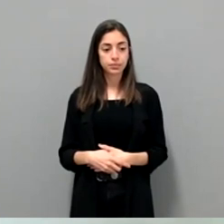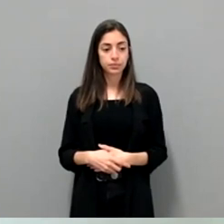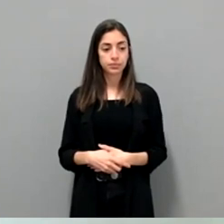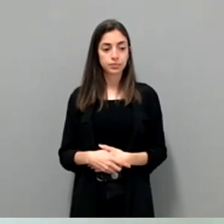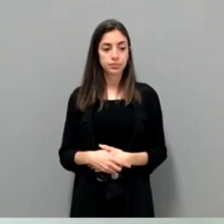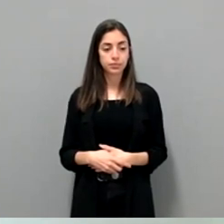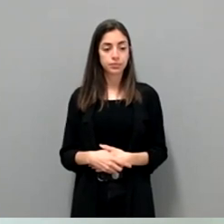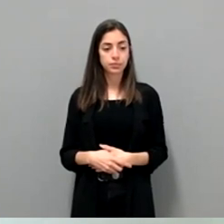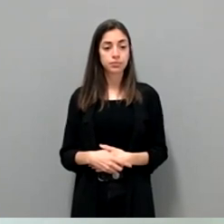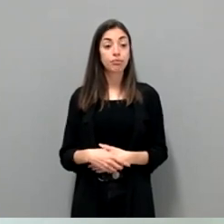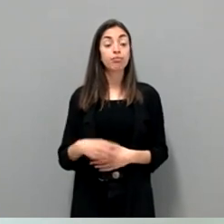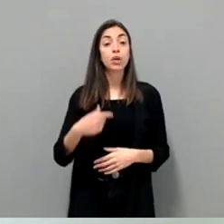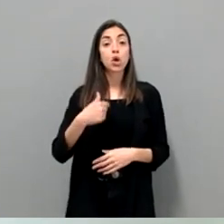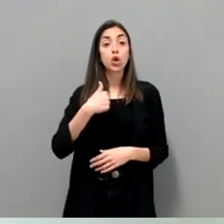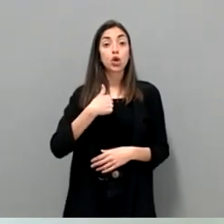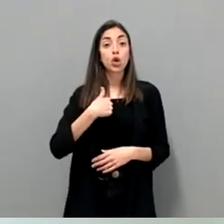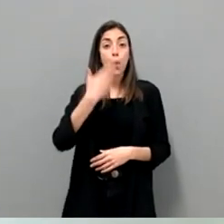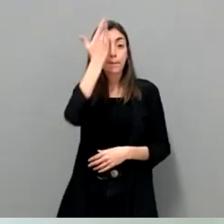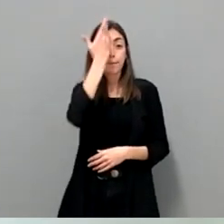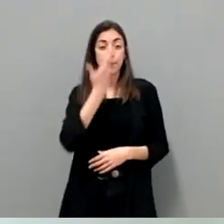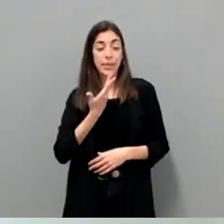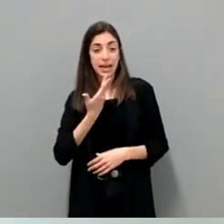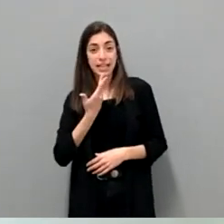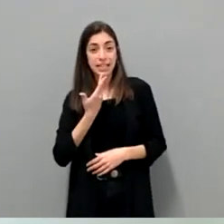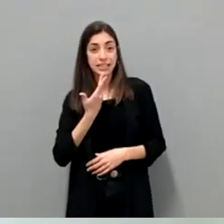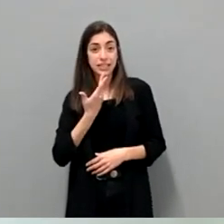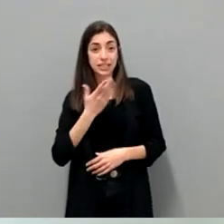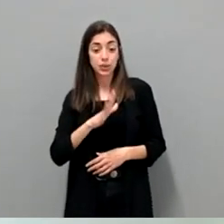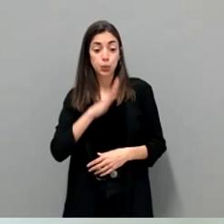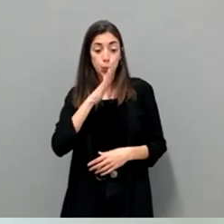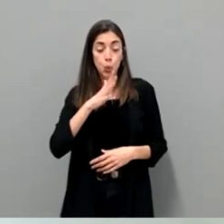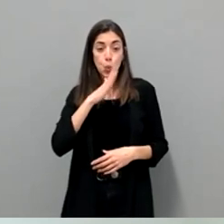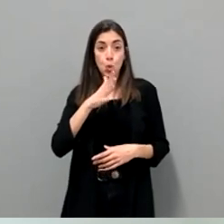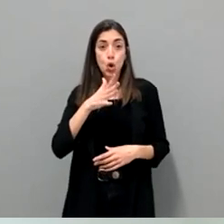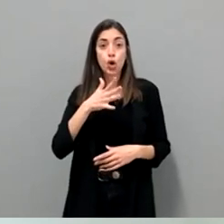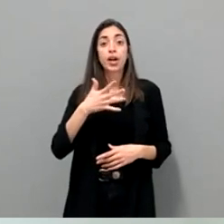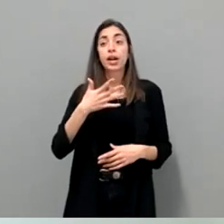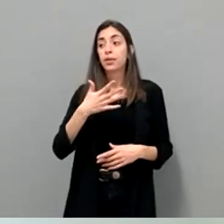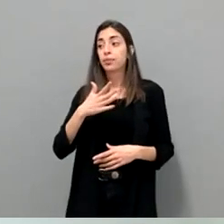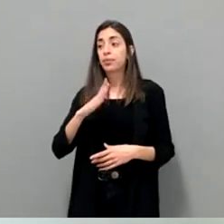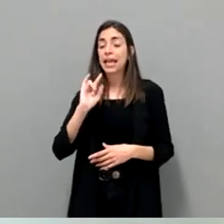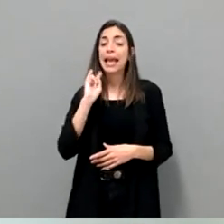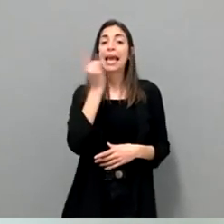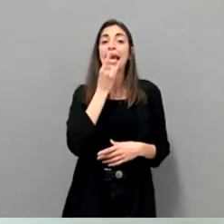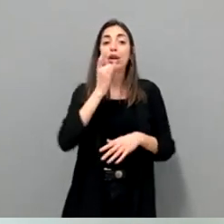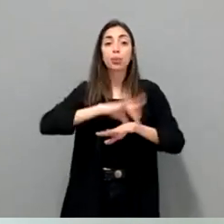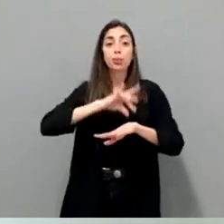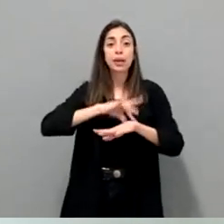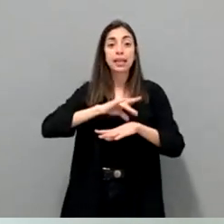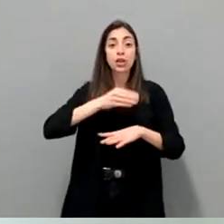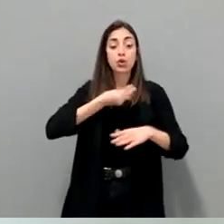Yo tengo una parálisis cerebral causada por una negligencia médica en el parto.